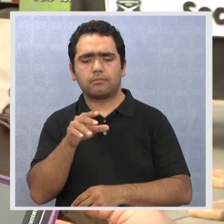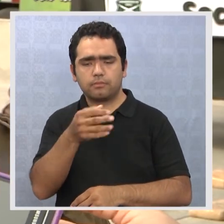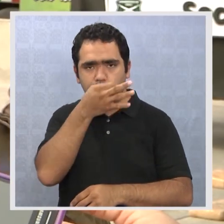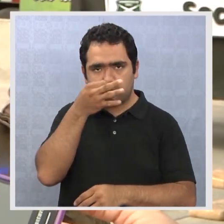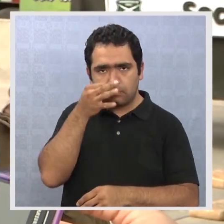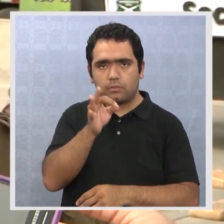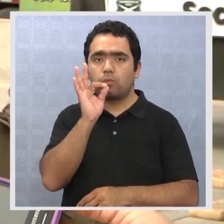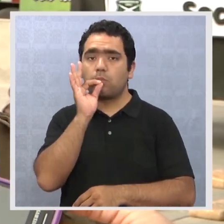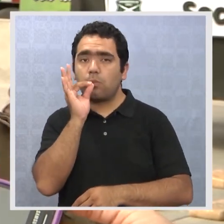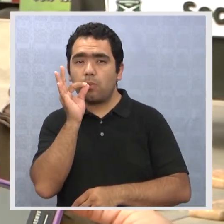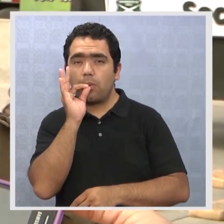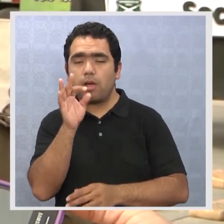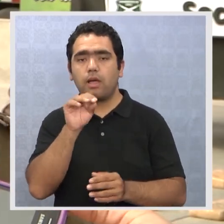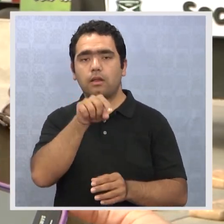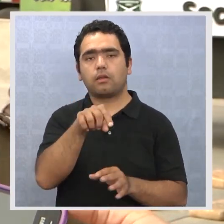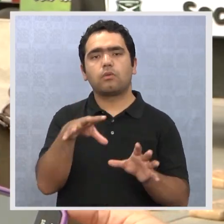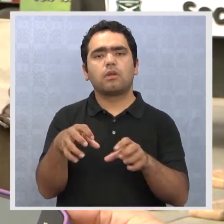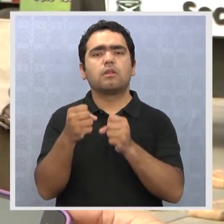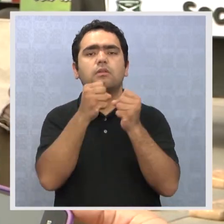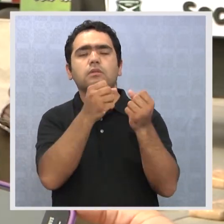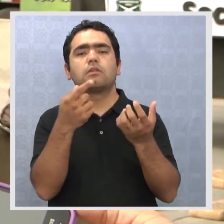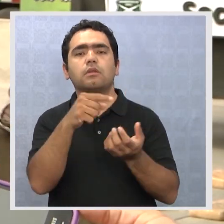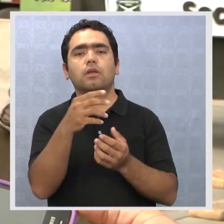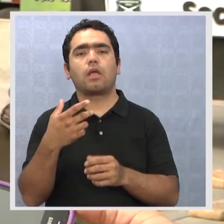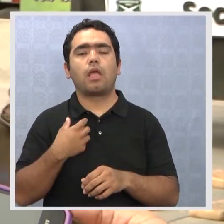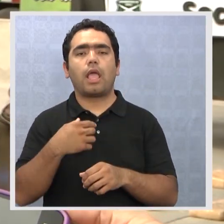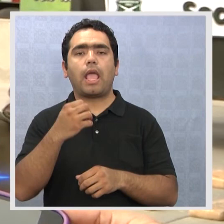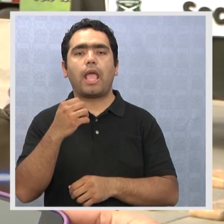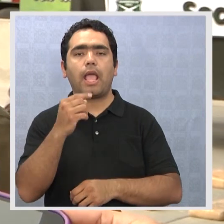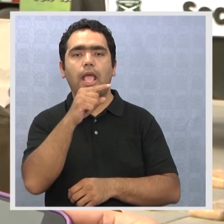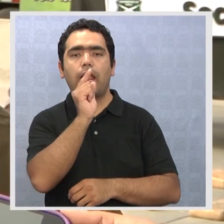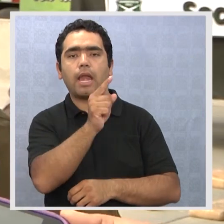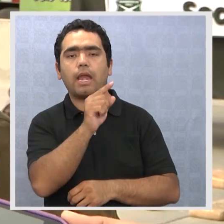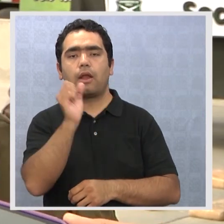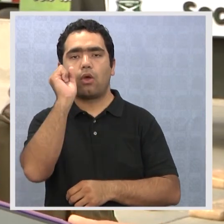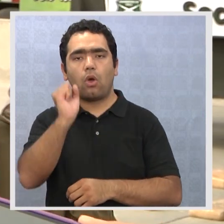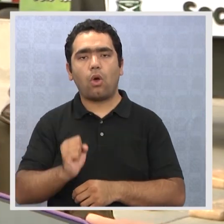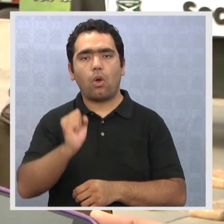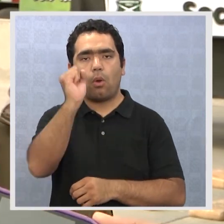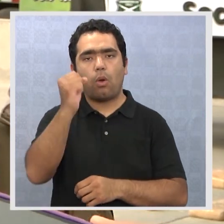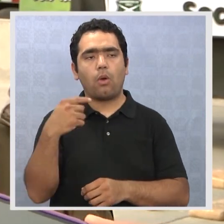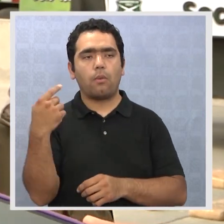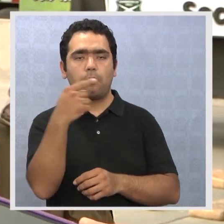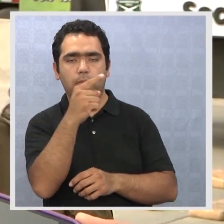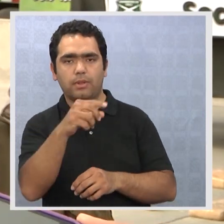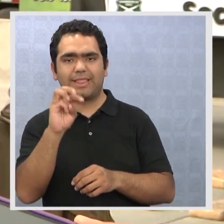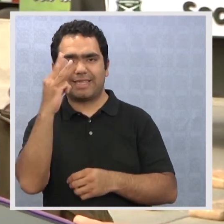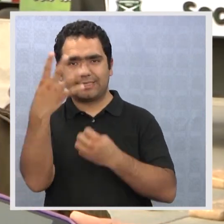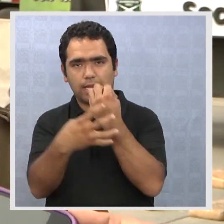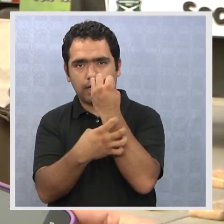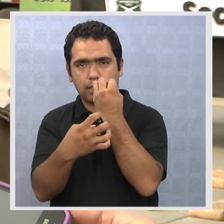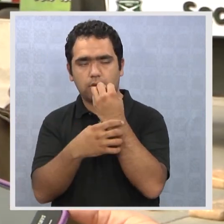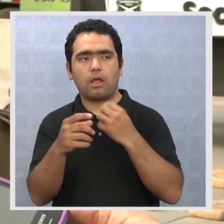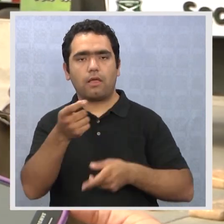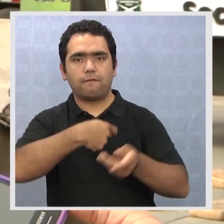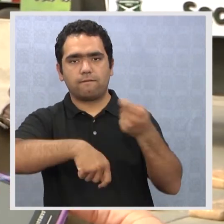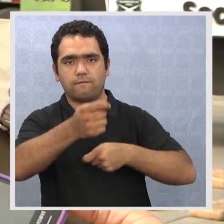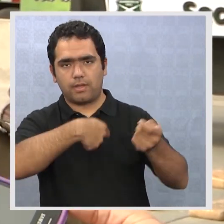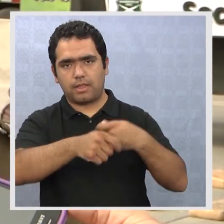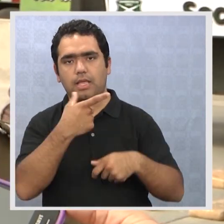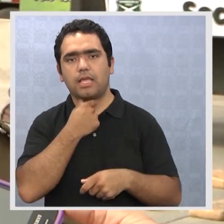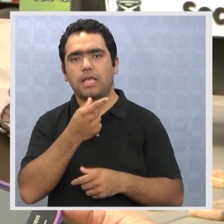cual tenía como destino principal en la ciudad de copiapó en la tercera en la tercera gen por lo tanto con esto